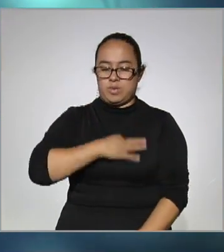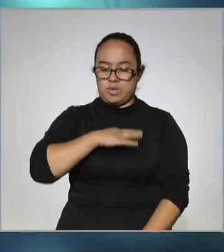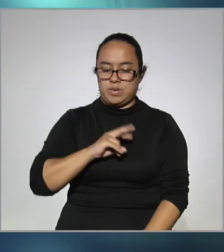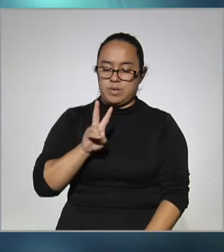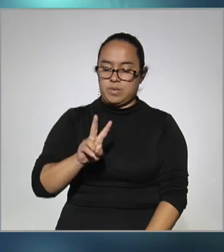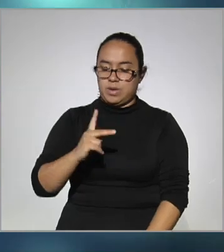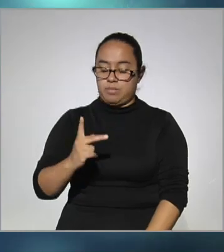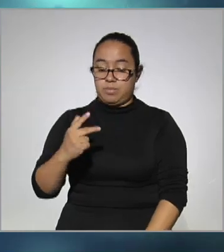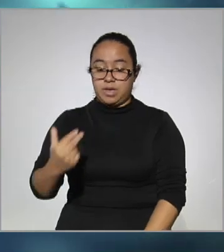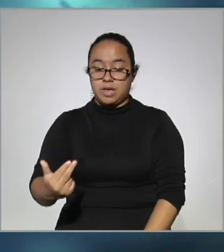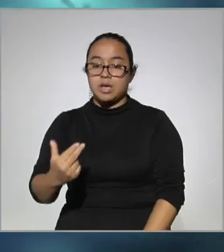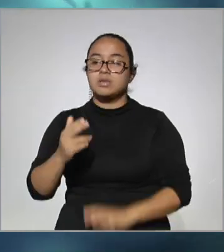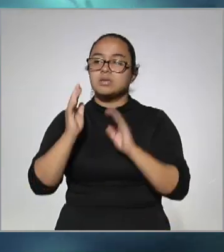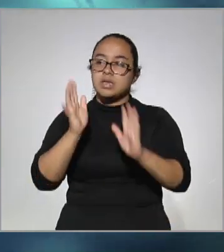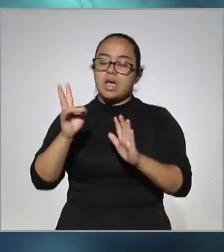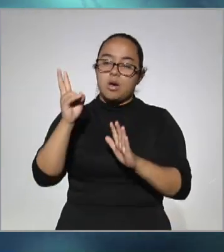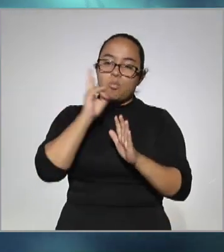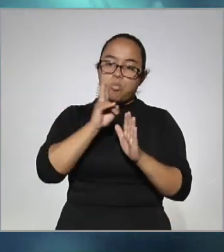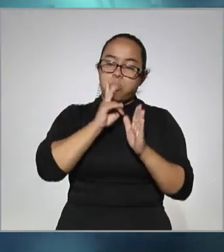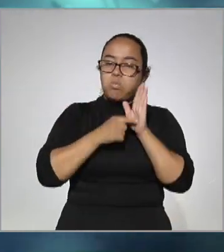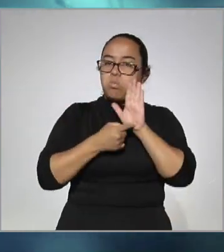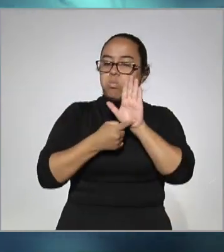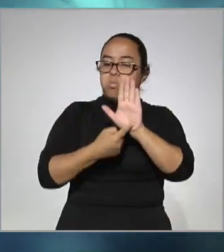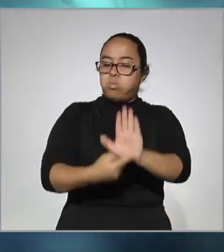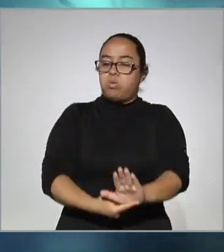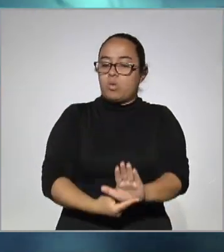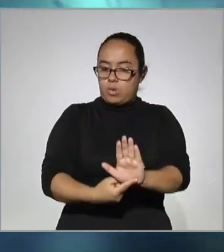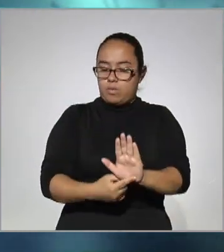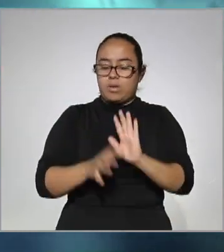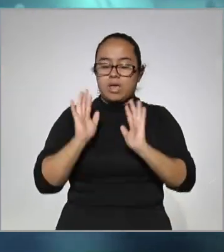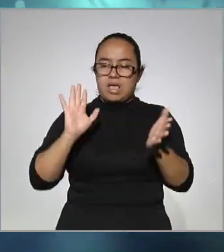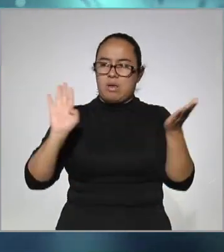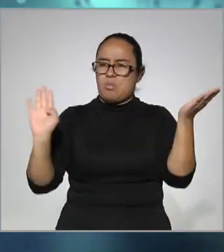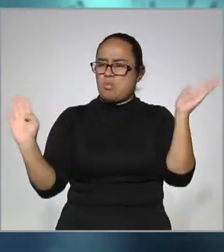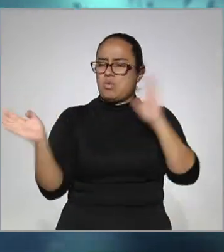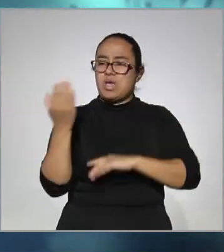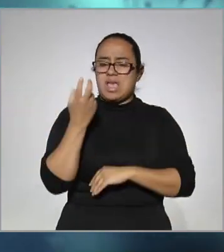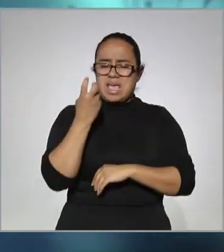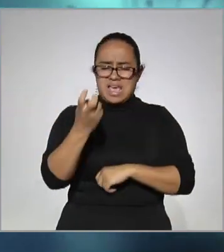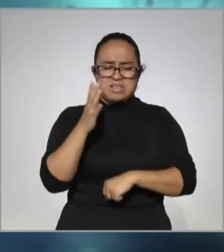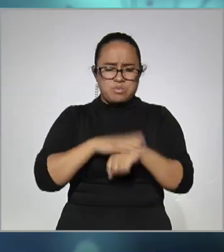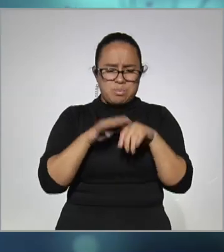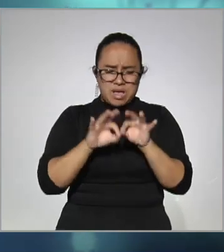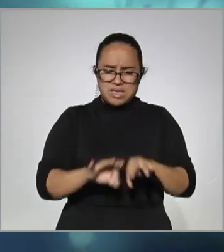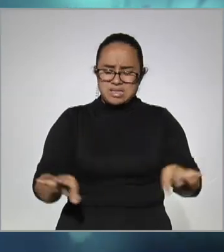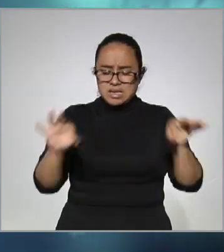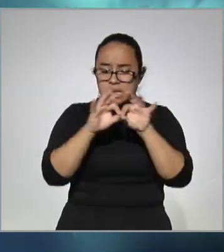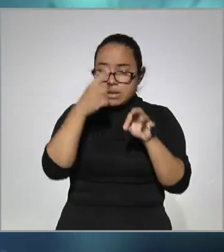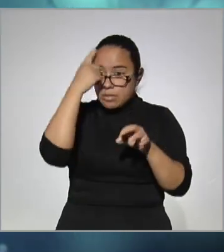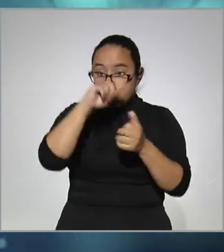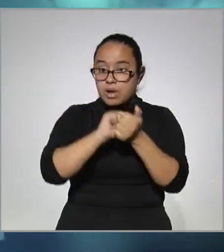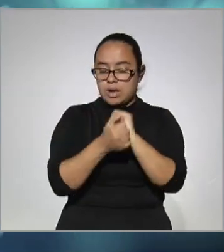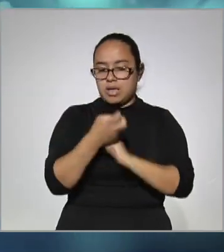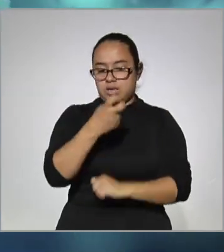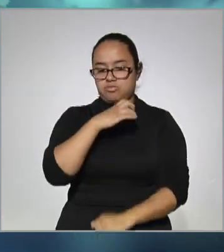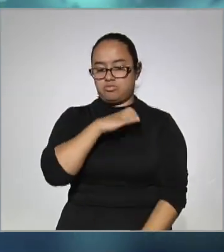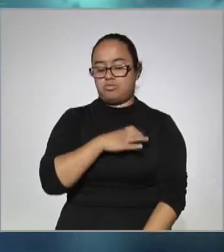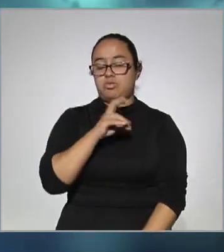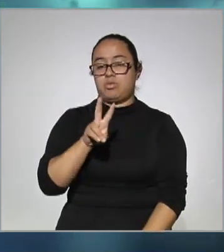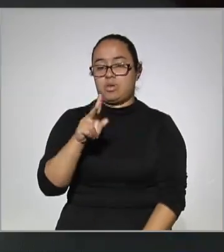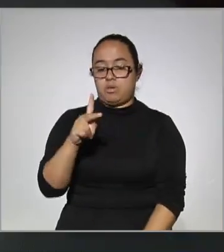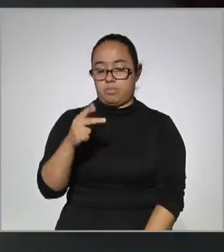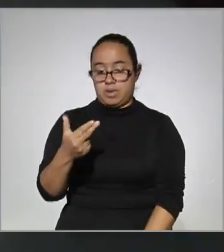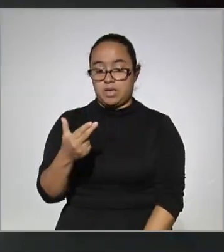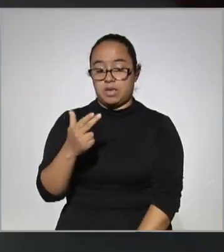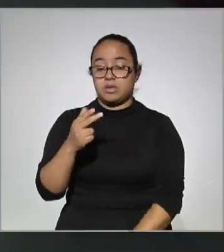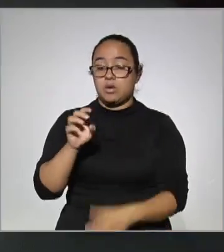papiloma humano está demostradísimo, por supuesto a nivel mundial, que es uno de los factores más importantes para desarrollar cáncer cervicuterino. Entonces,